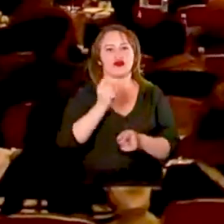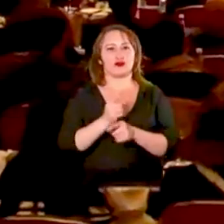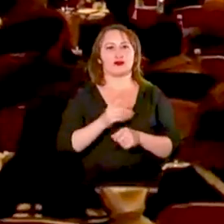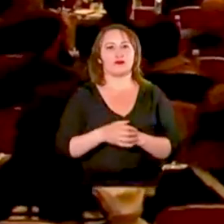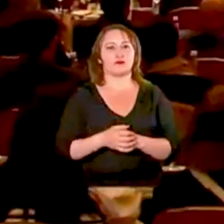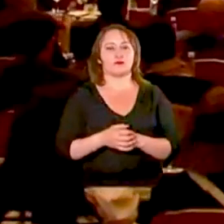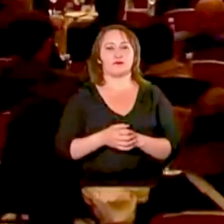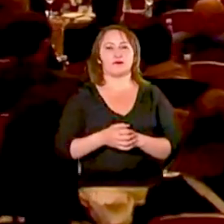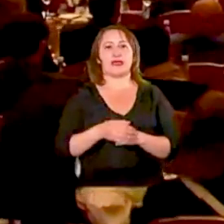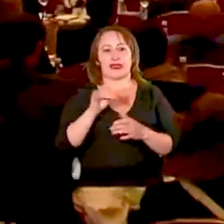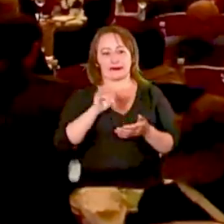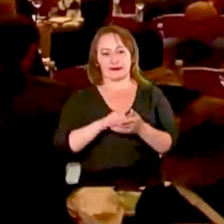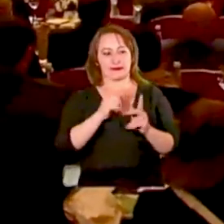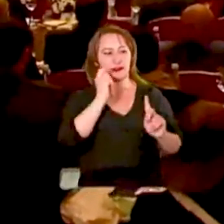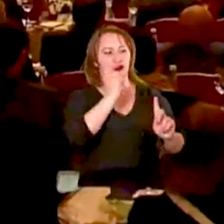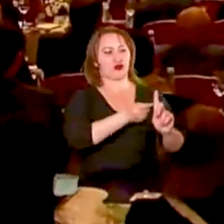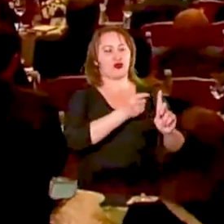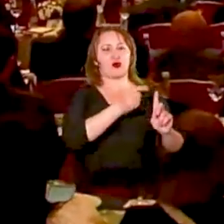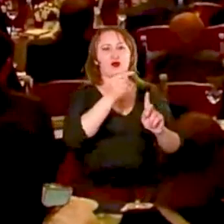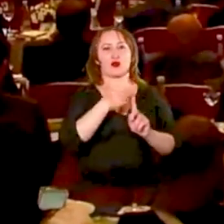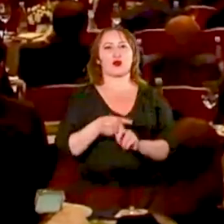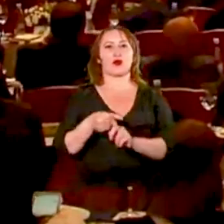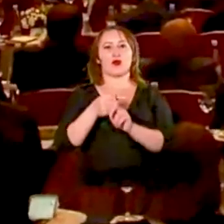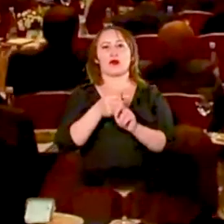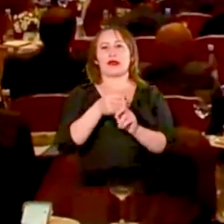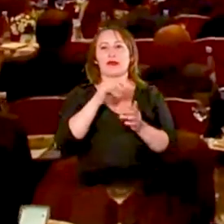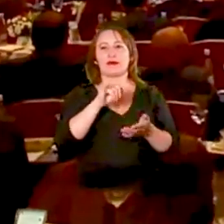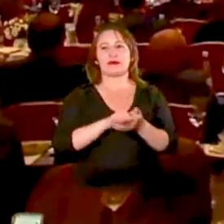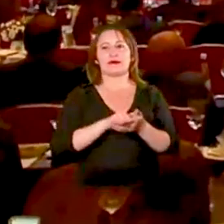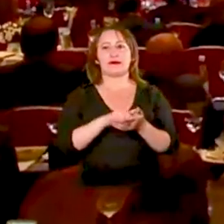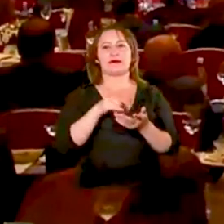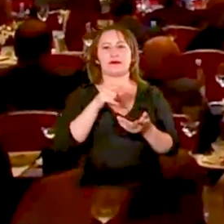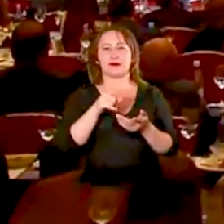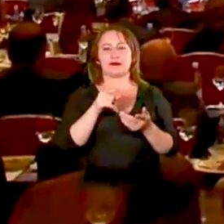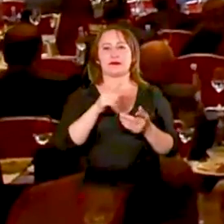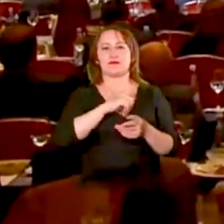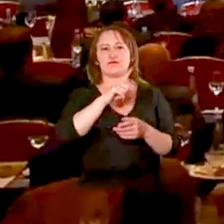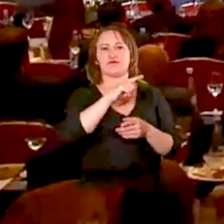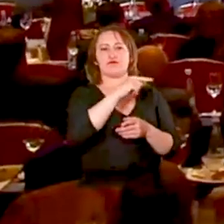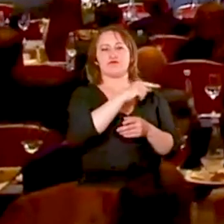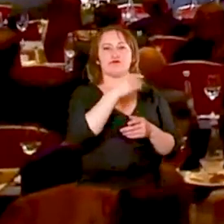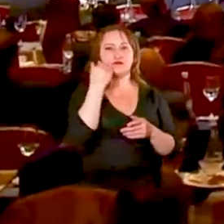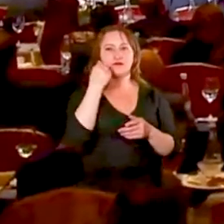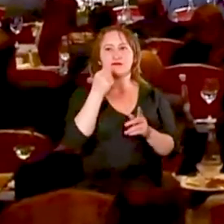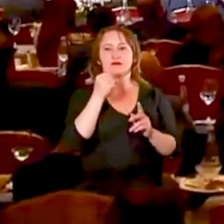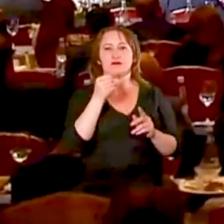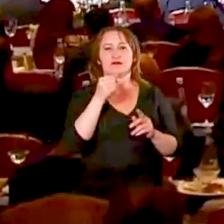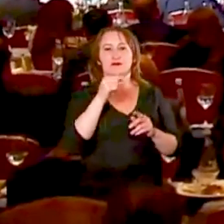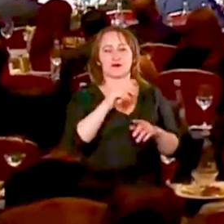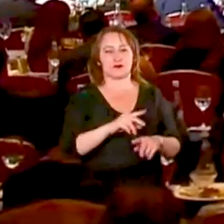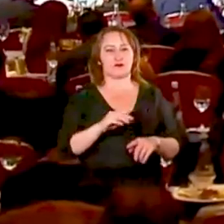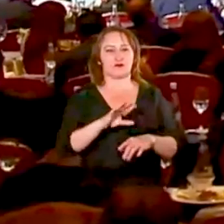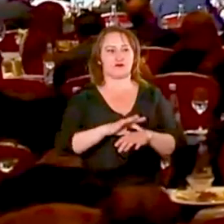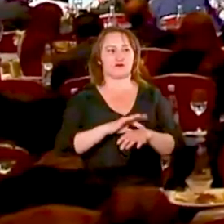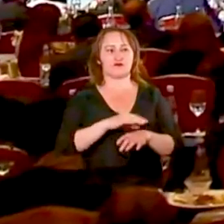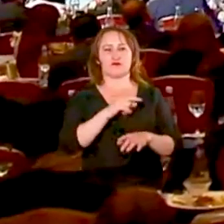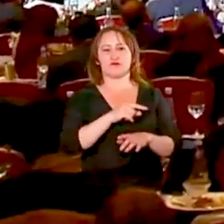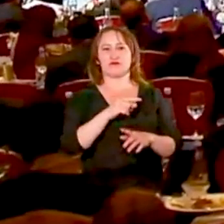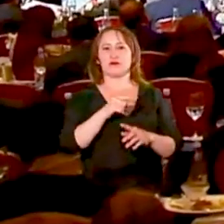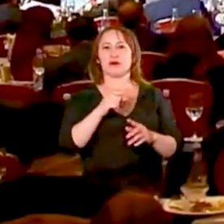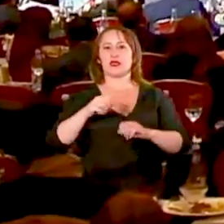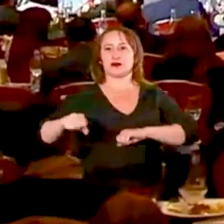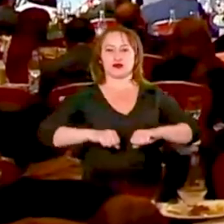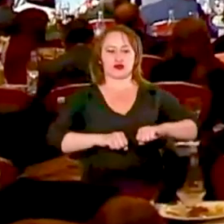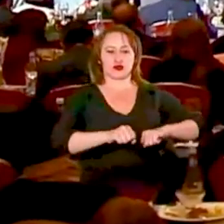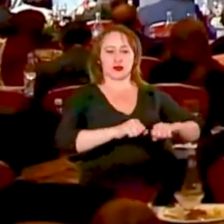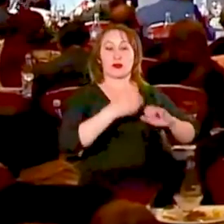efectiva. Ese es el rol de la Procuraduría y eso es lo que ha liderado la señora Procuradora Margarita Cabello durante su gestión, y nos